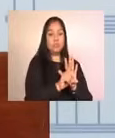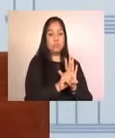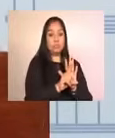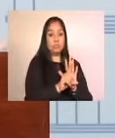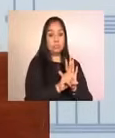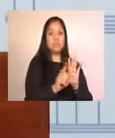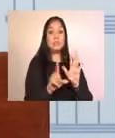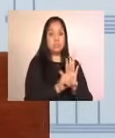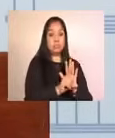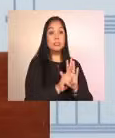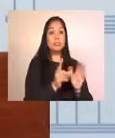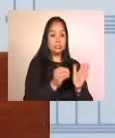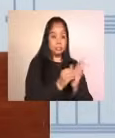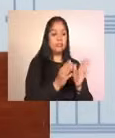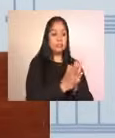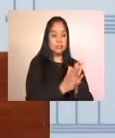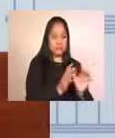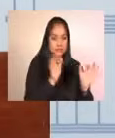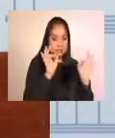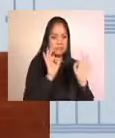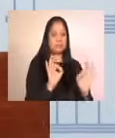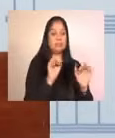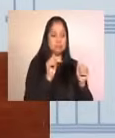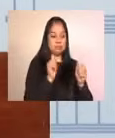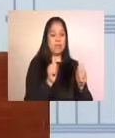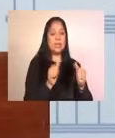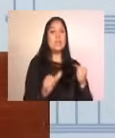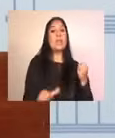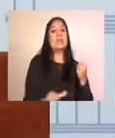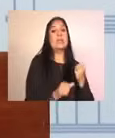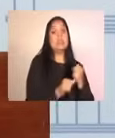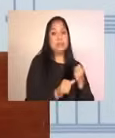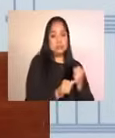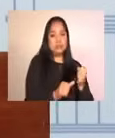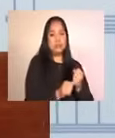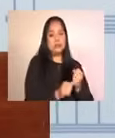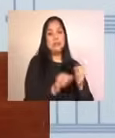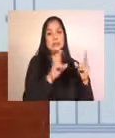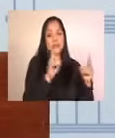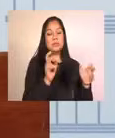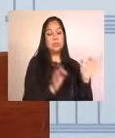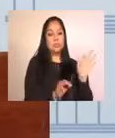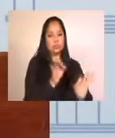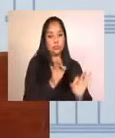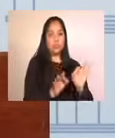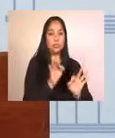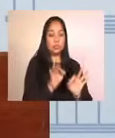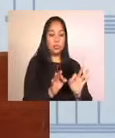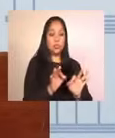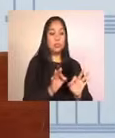la ley bien aplicada asiste a las causas justas, ¿no?